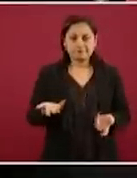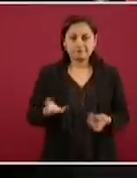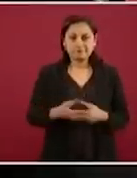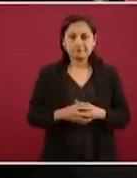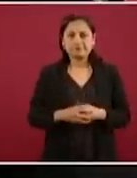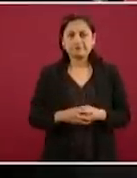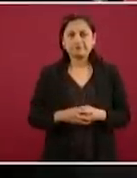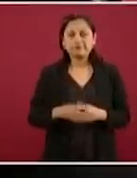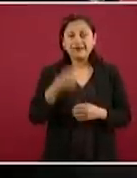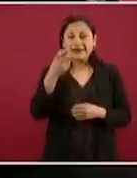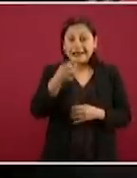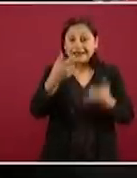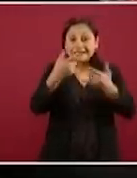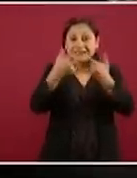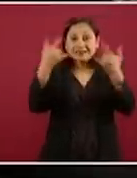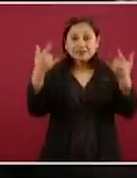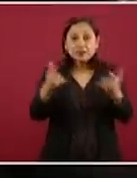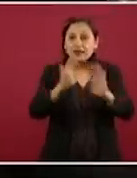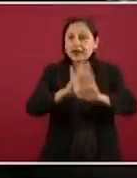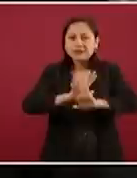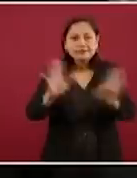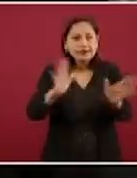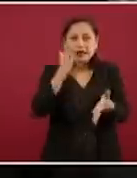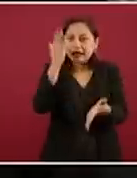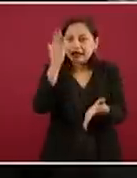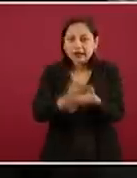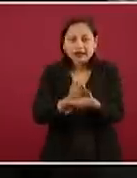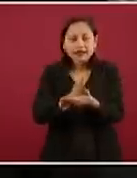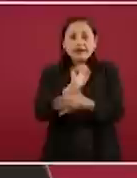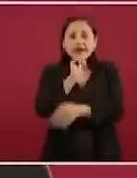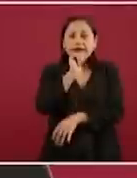Entonces, ya eso no,